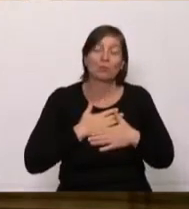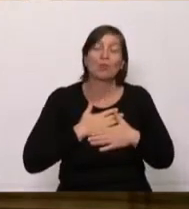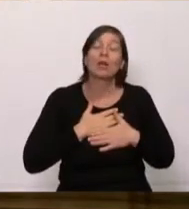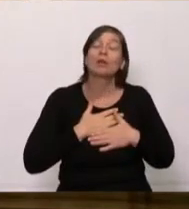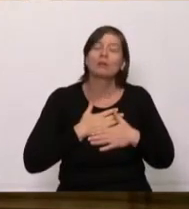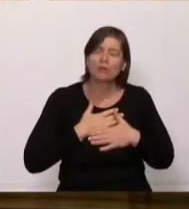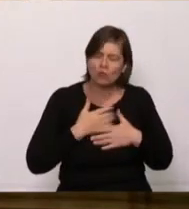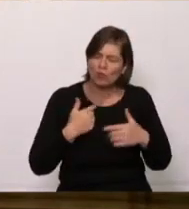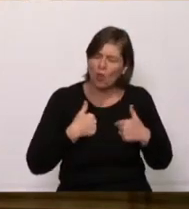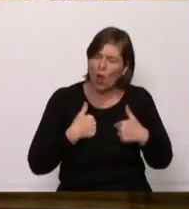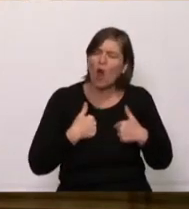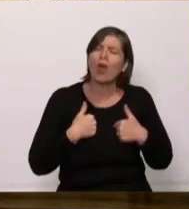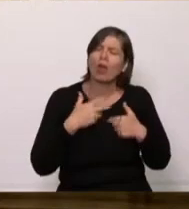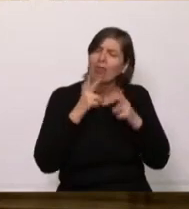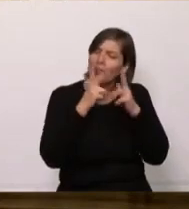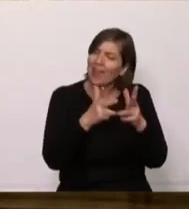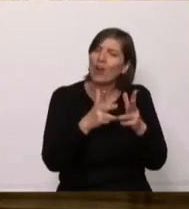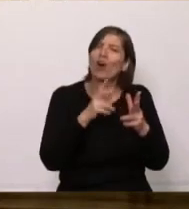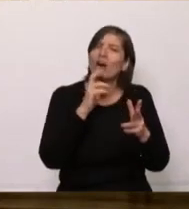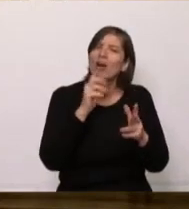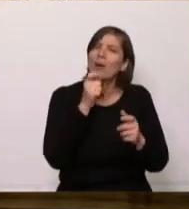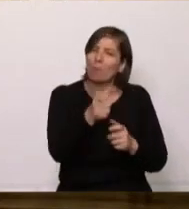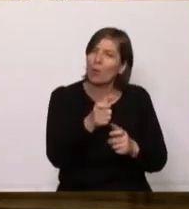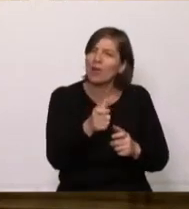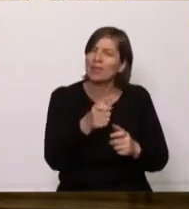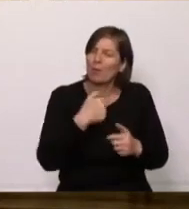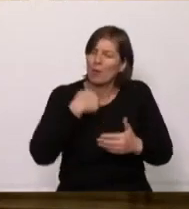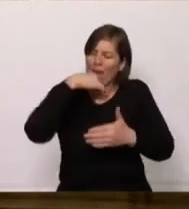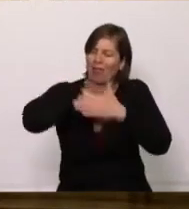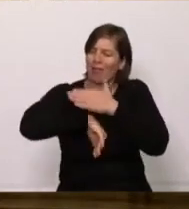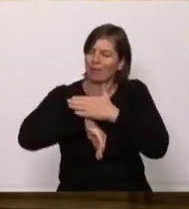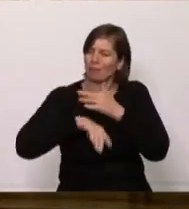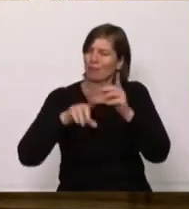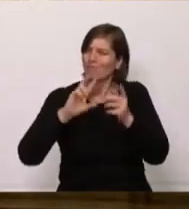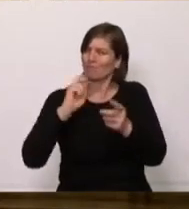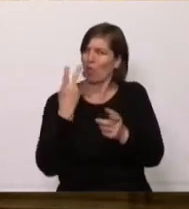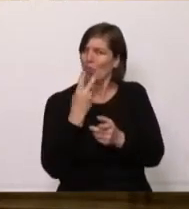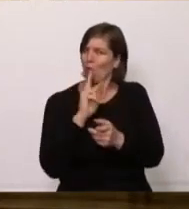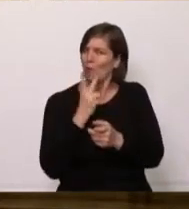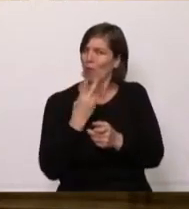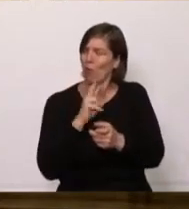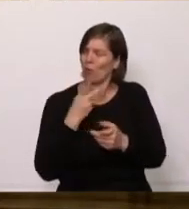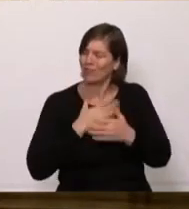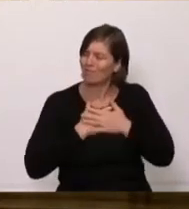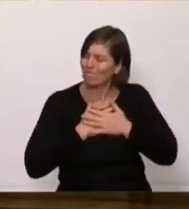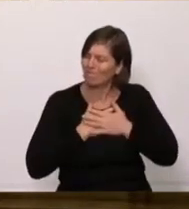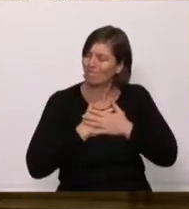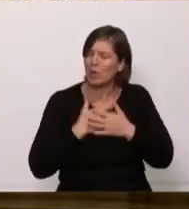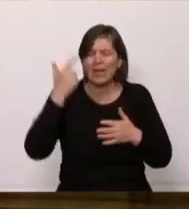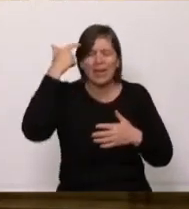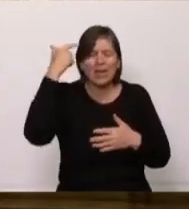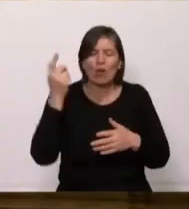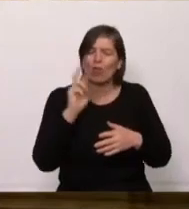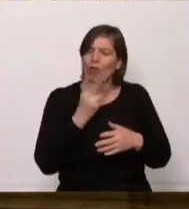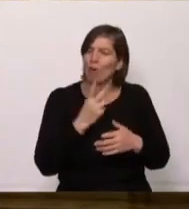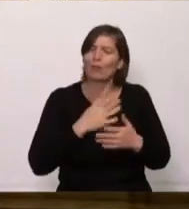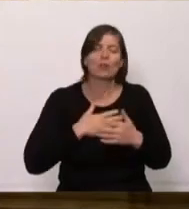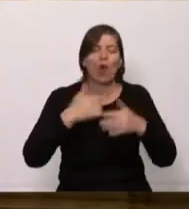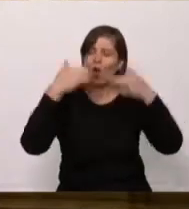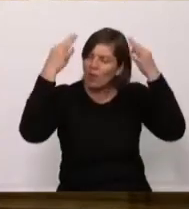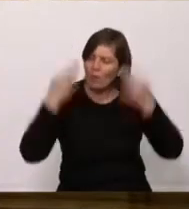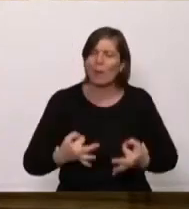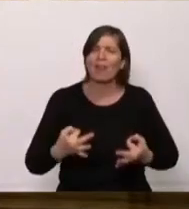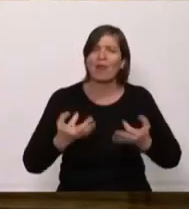que finjo una respuesta? ¿Será que me muestro de una manera y creo en otra? Hoy,